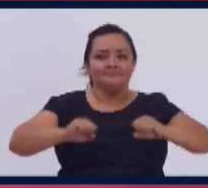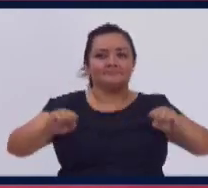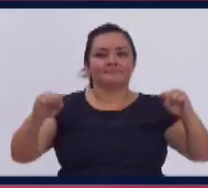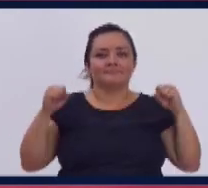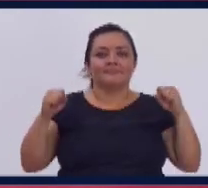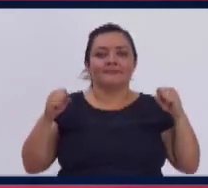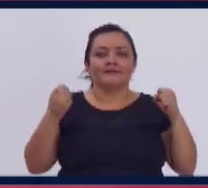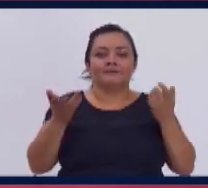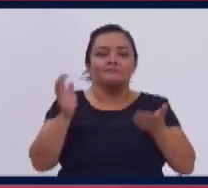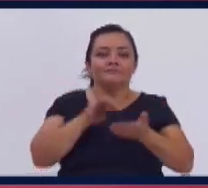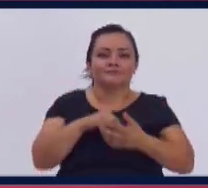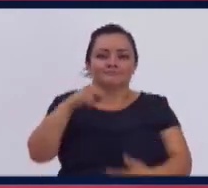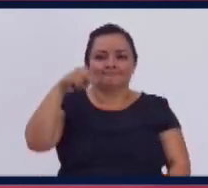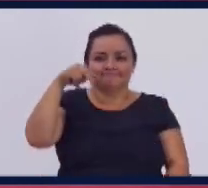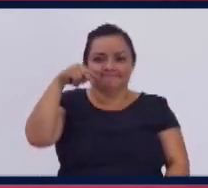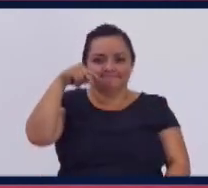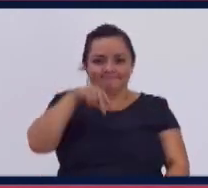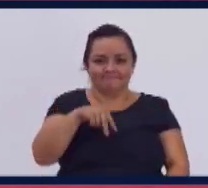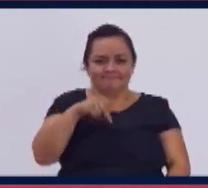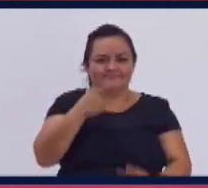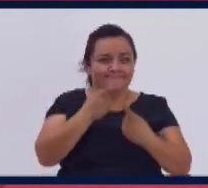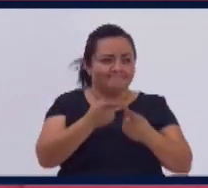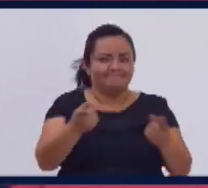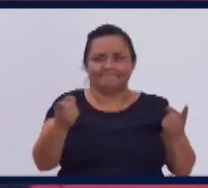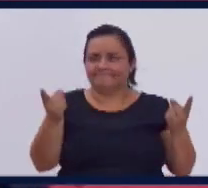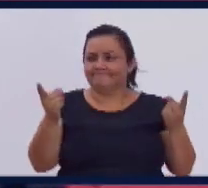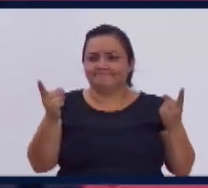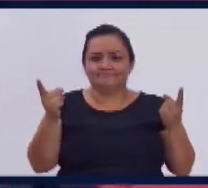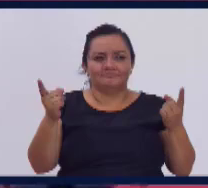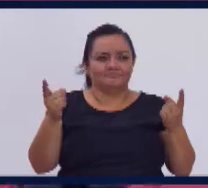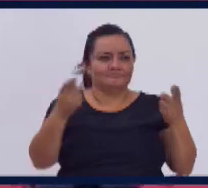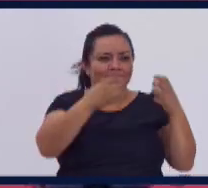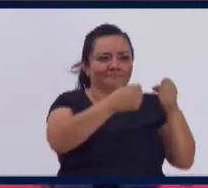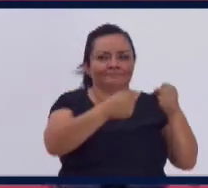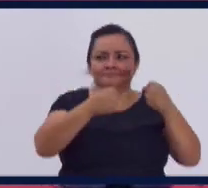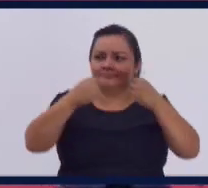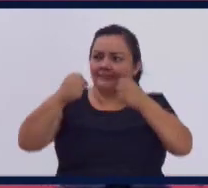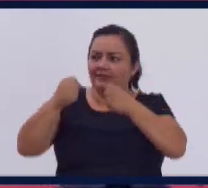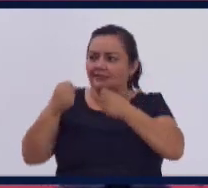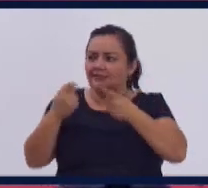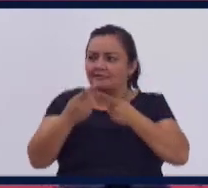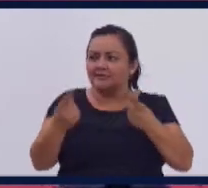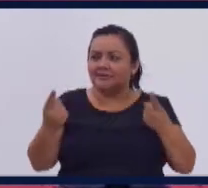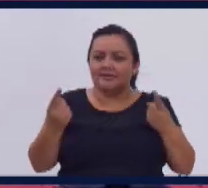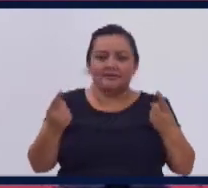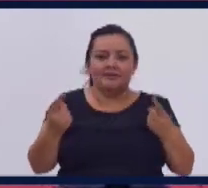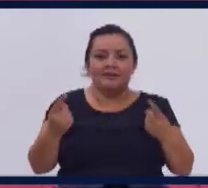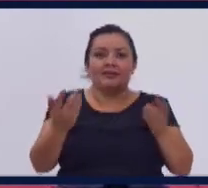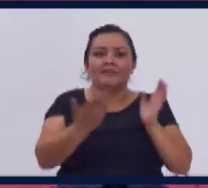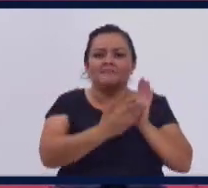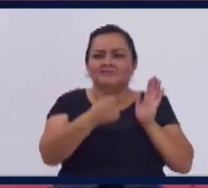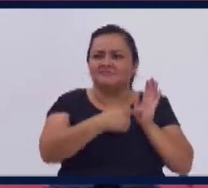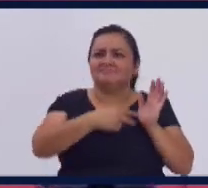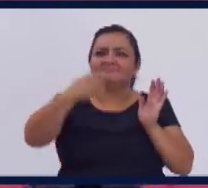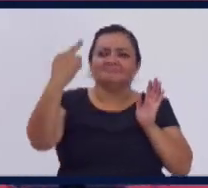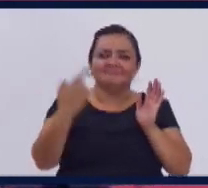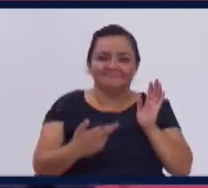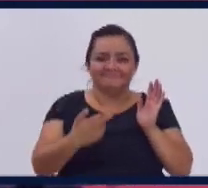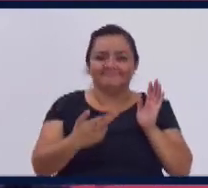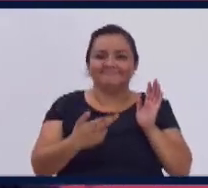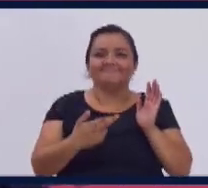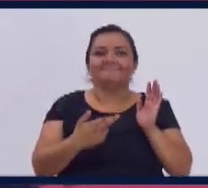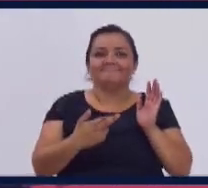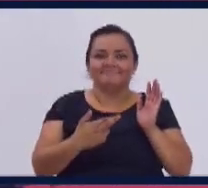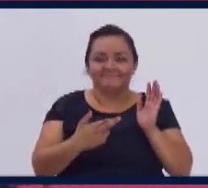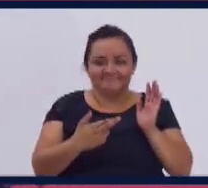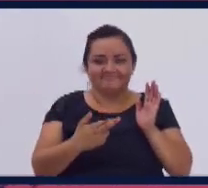Y te vuelves a parar frente a cientos, por no decirte miles de criminales, y te das cuenta que lo que la Biblia dice es verdad, que su palabra no regresa